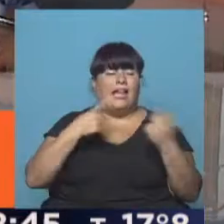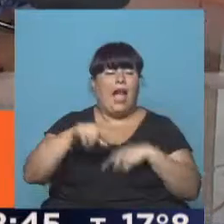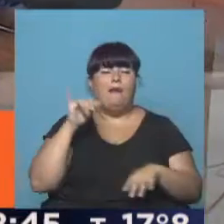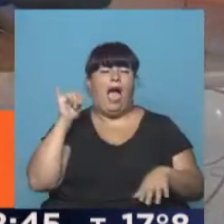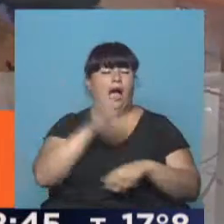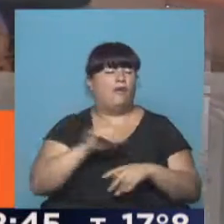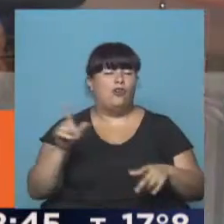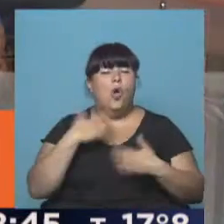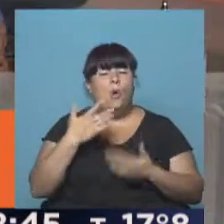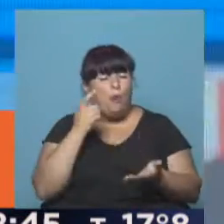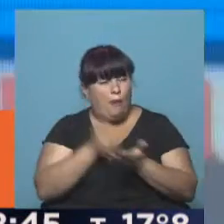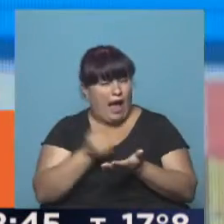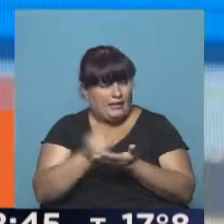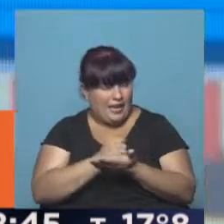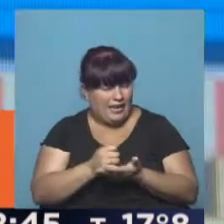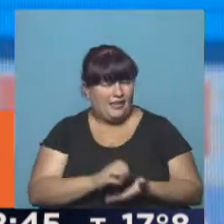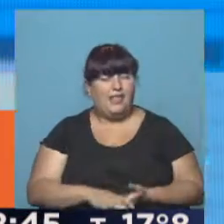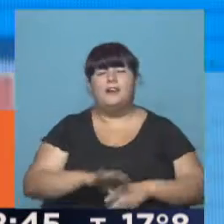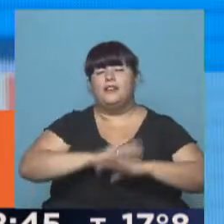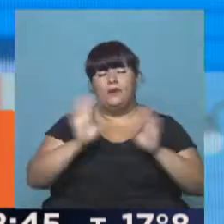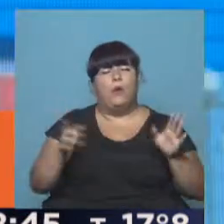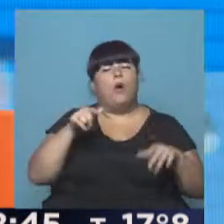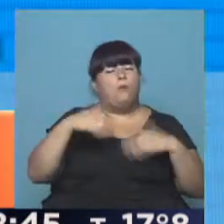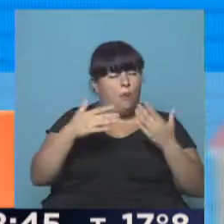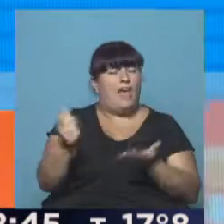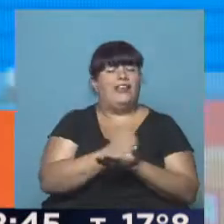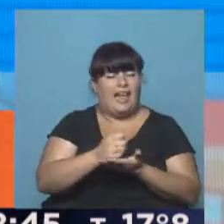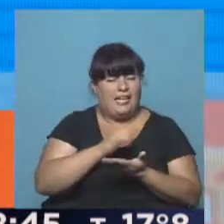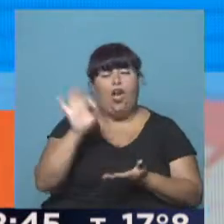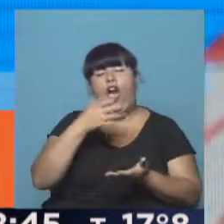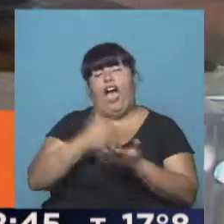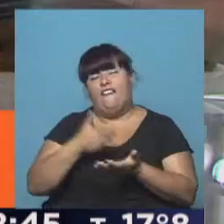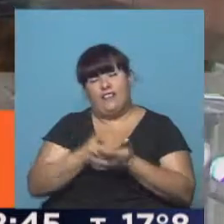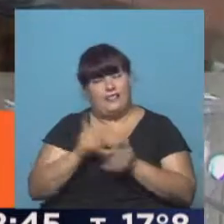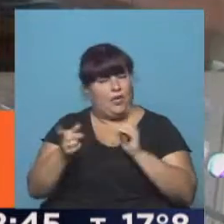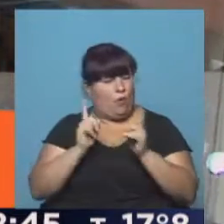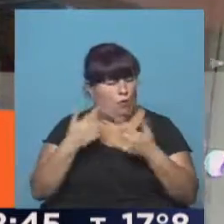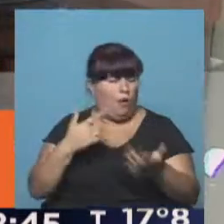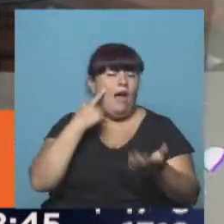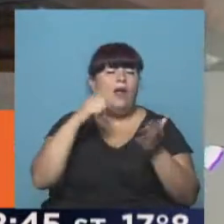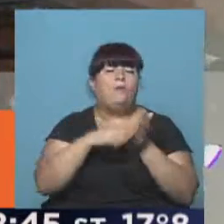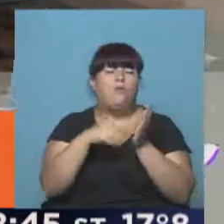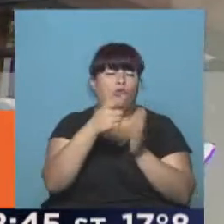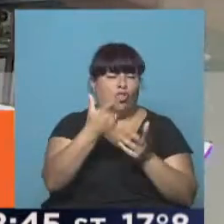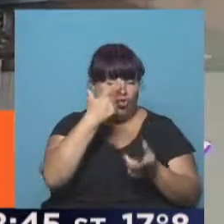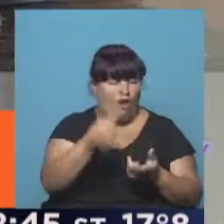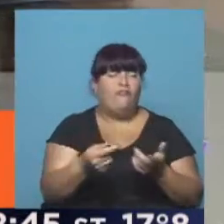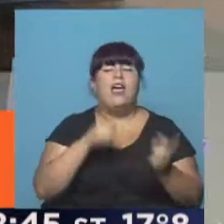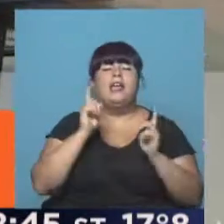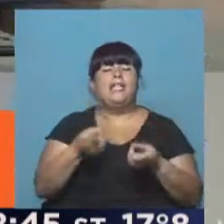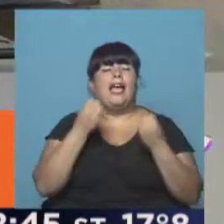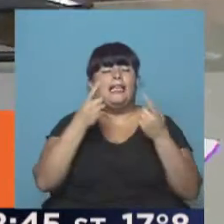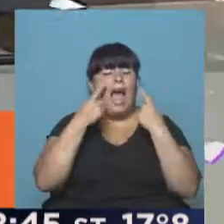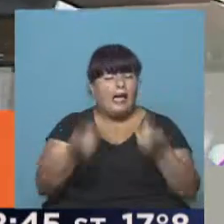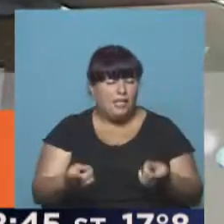aeropuerto puedo pagar con tarjeta bueno ahora pasa por pagar con tarjeta o en efectivo vas a poder calificar el conductor vas a poder calificar el